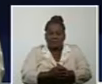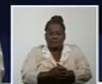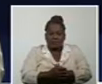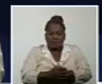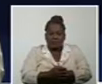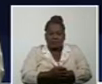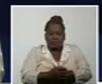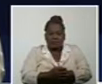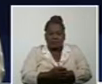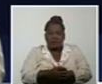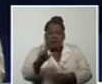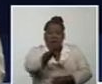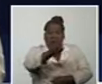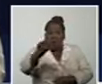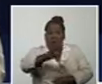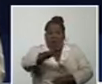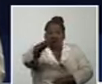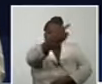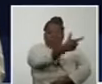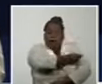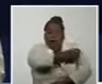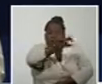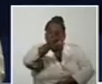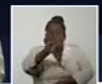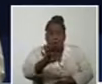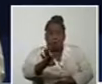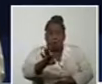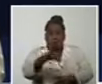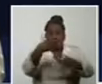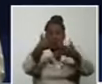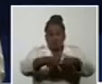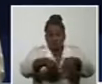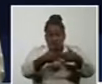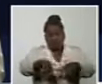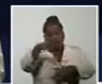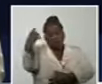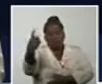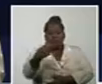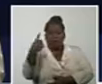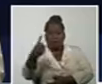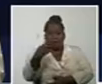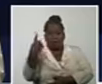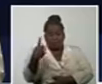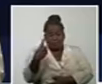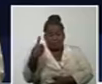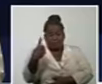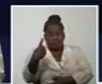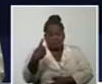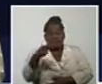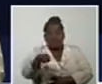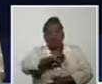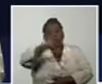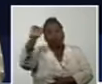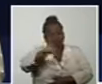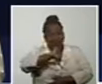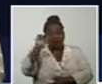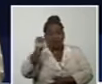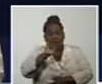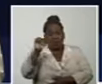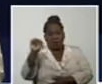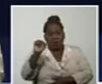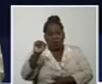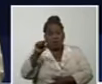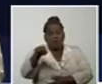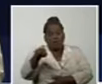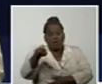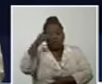con 11 vacunas, de las cuales 8 son de producción nacional, eso es un logro del potencial